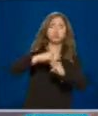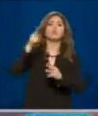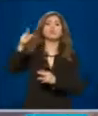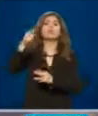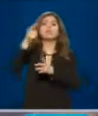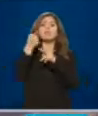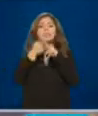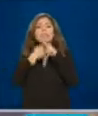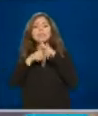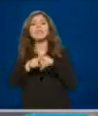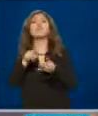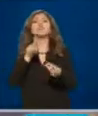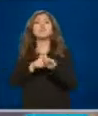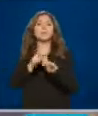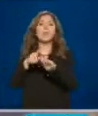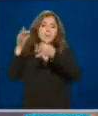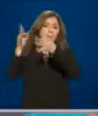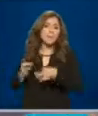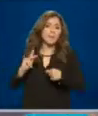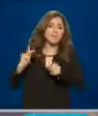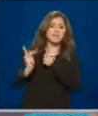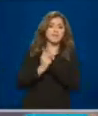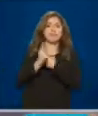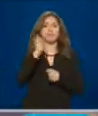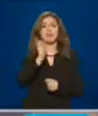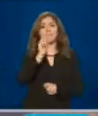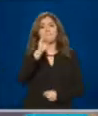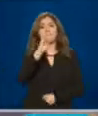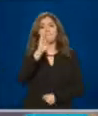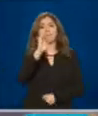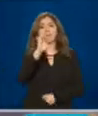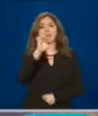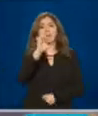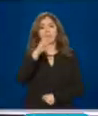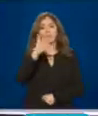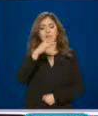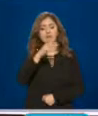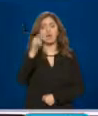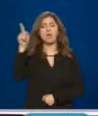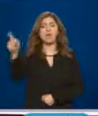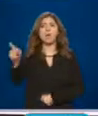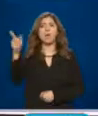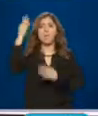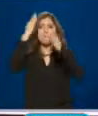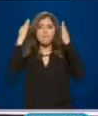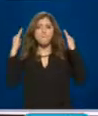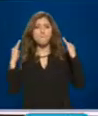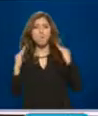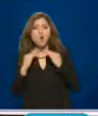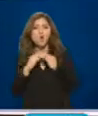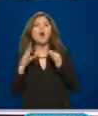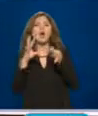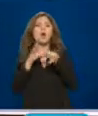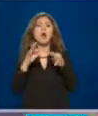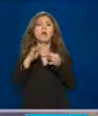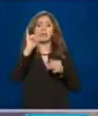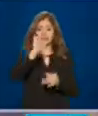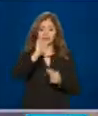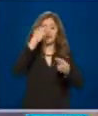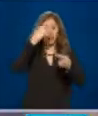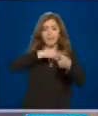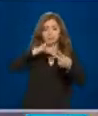origina realmente en Bélgica, con una monja vidente que dijo, a ver, hay muchas fiestas, pero no hay una